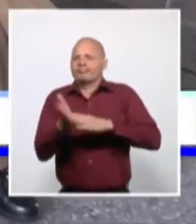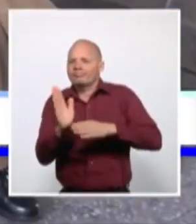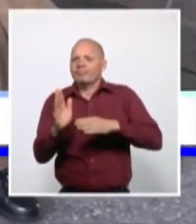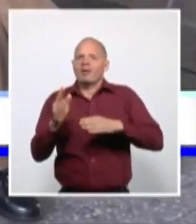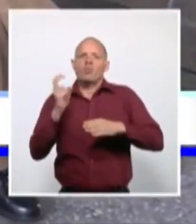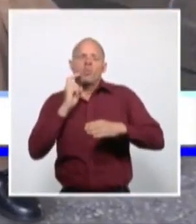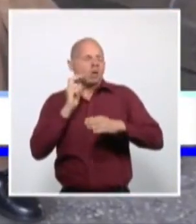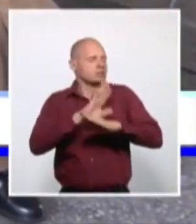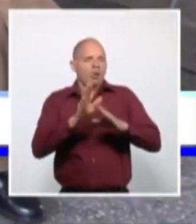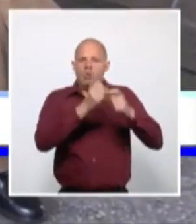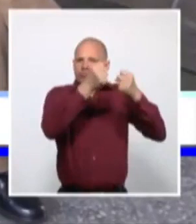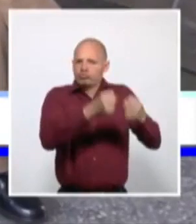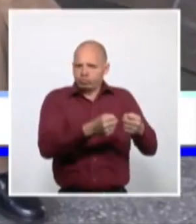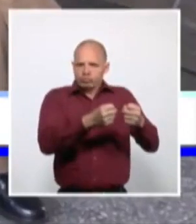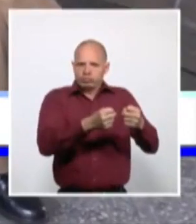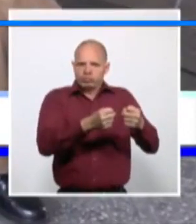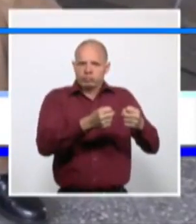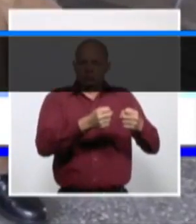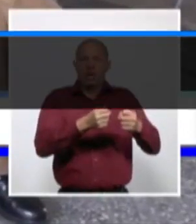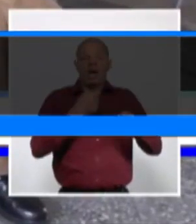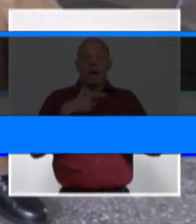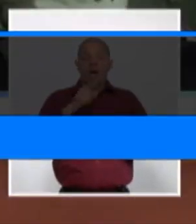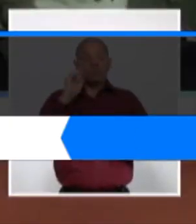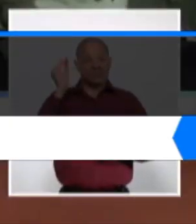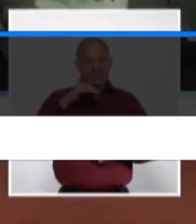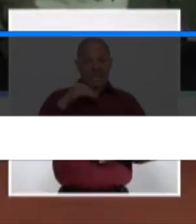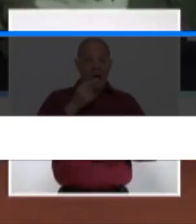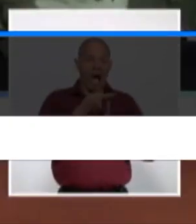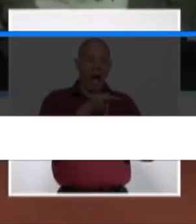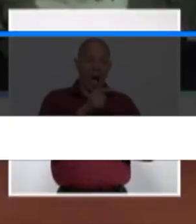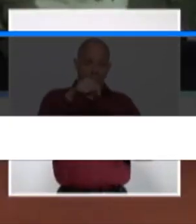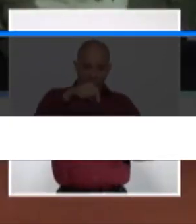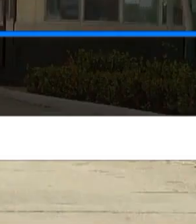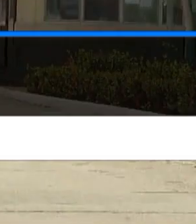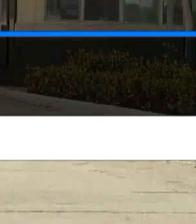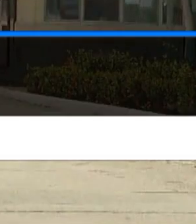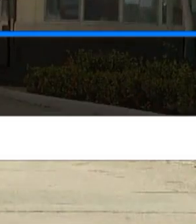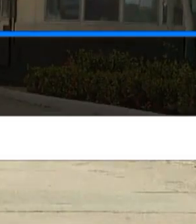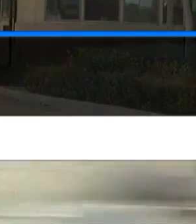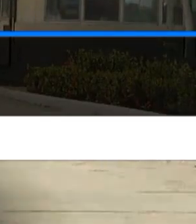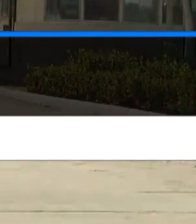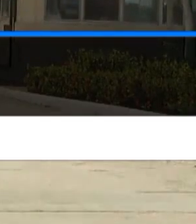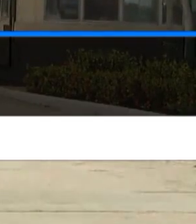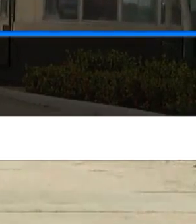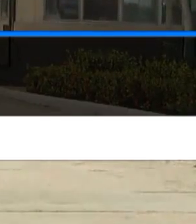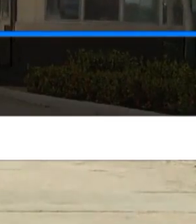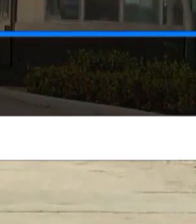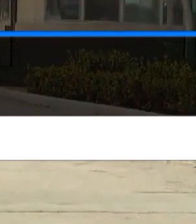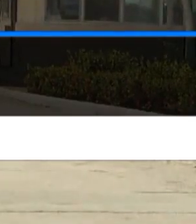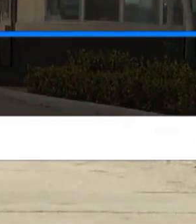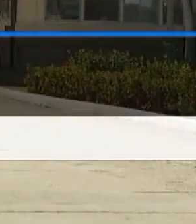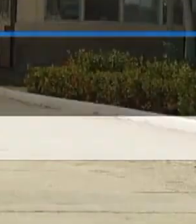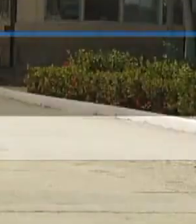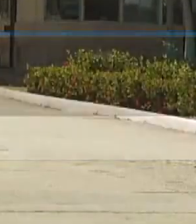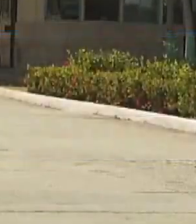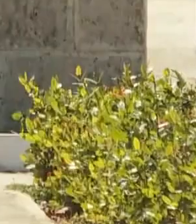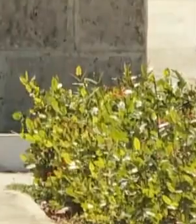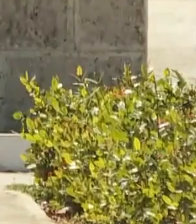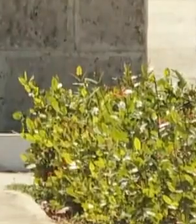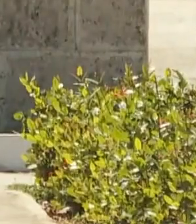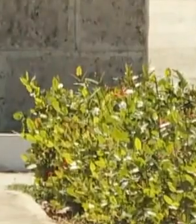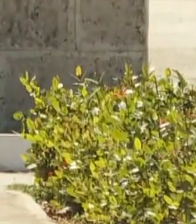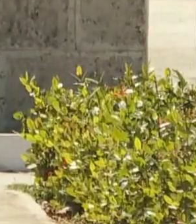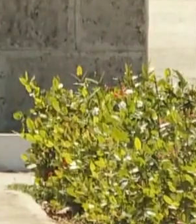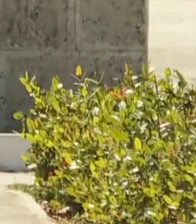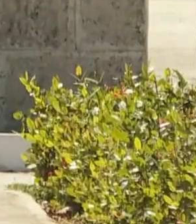Esta semana también se dictó el aislamiento del municipio pinareño Candelaria, por lo que muchos especialistas dudan aún más de las